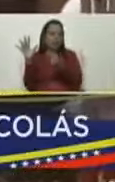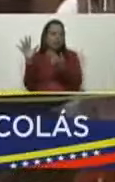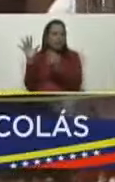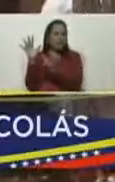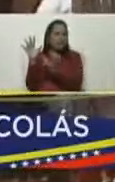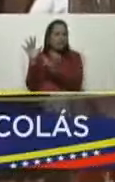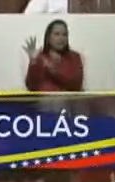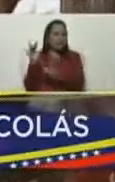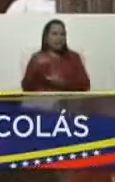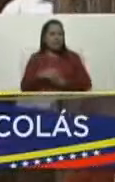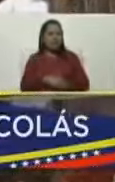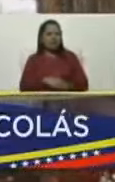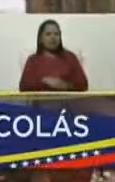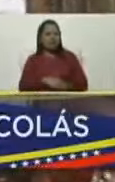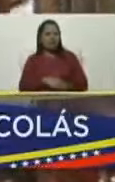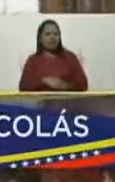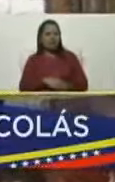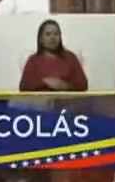¿ves?